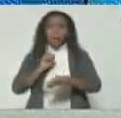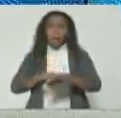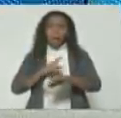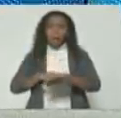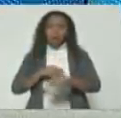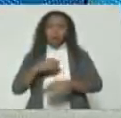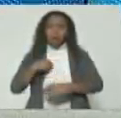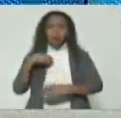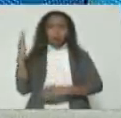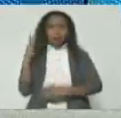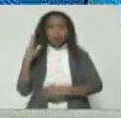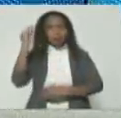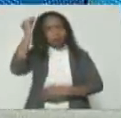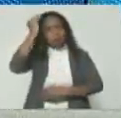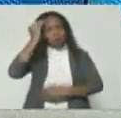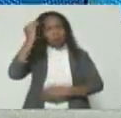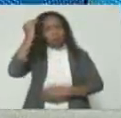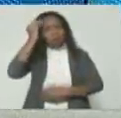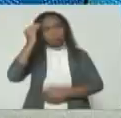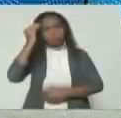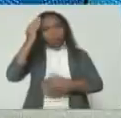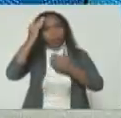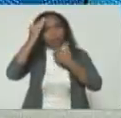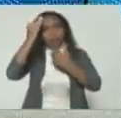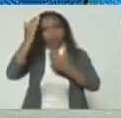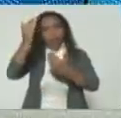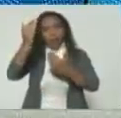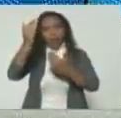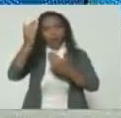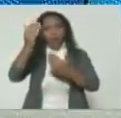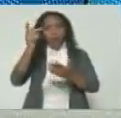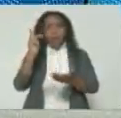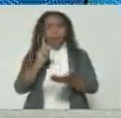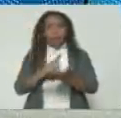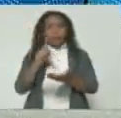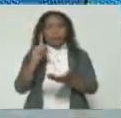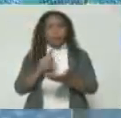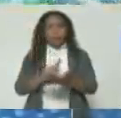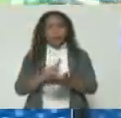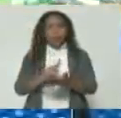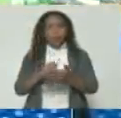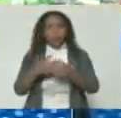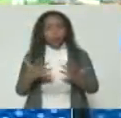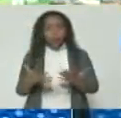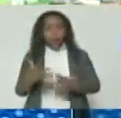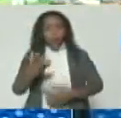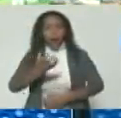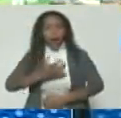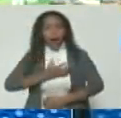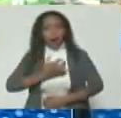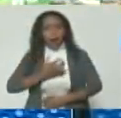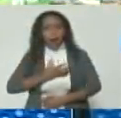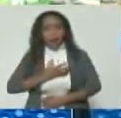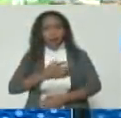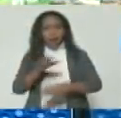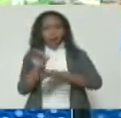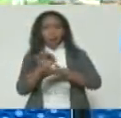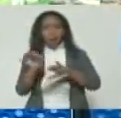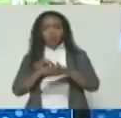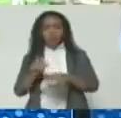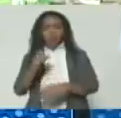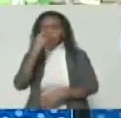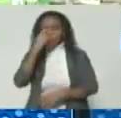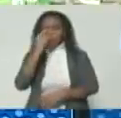pensando, creo que ha llegado el momento. Saludo la presencia de los alcaldes del municipio de